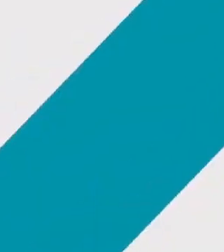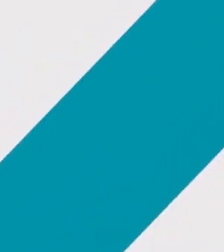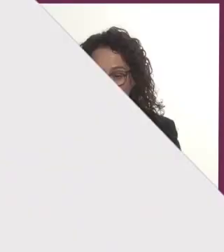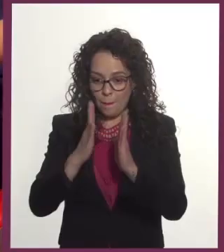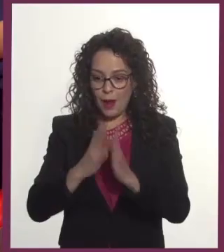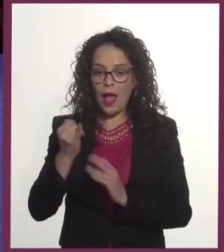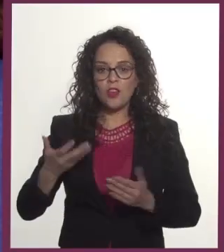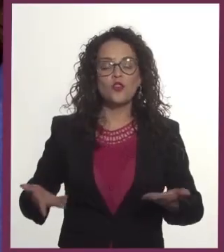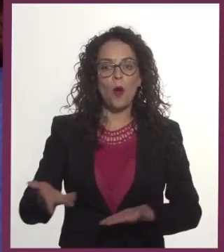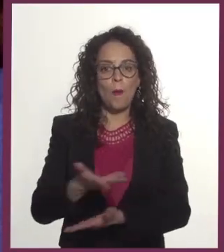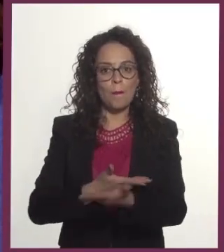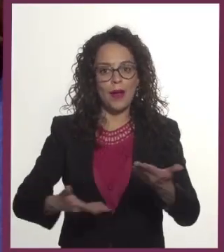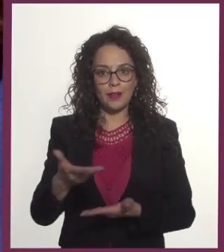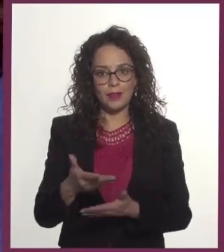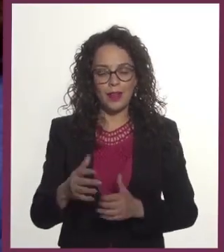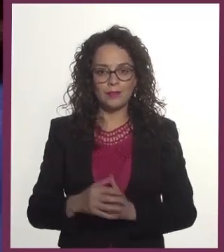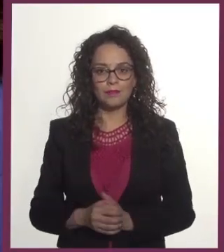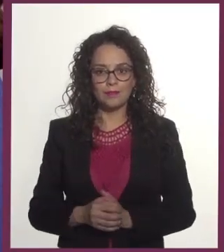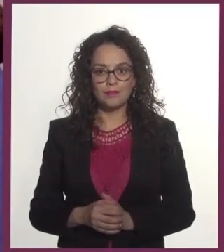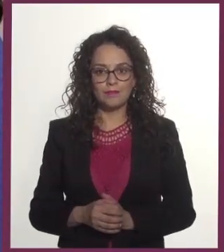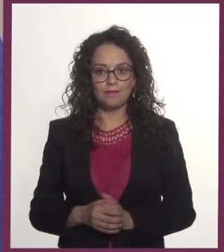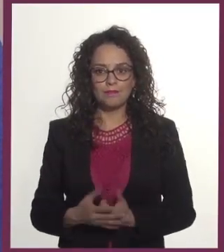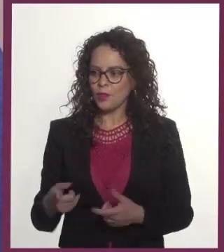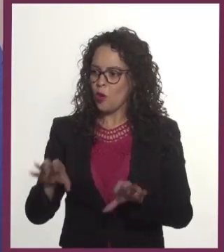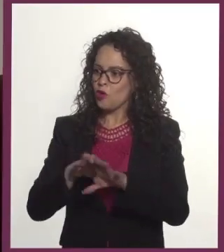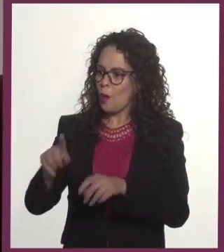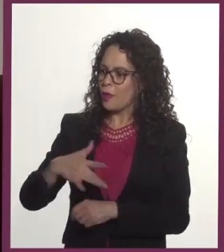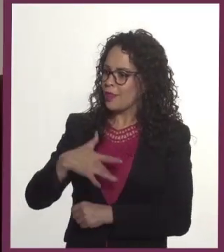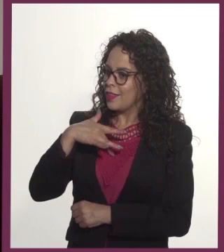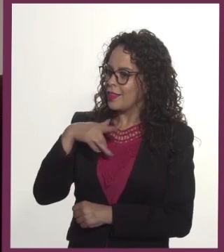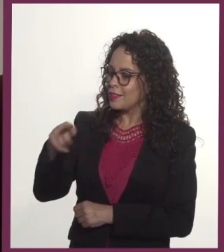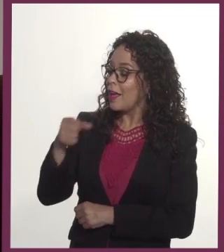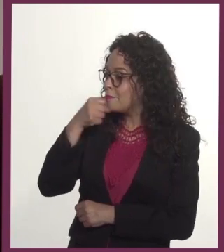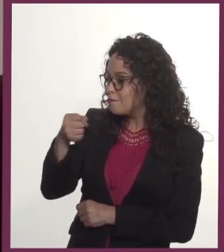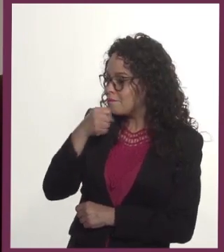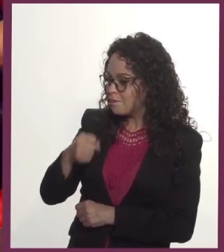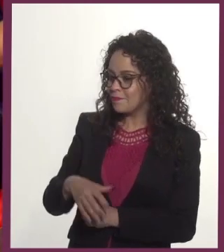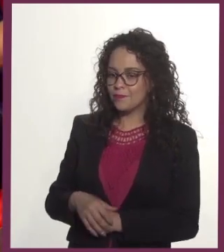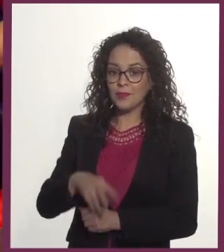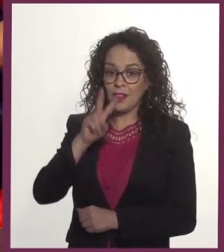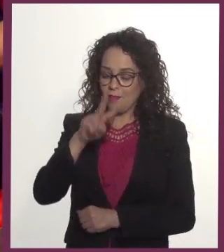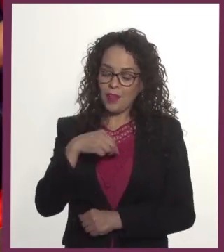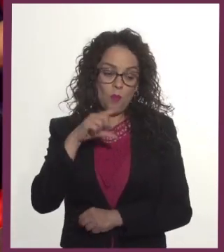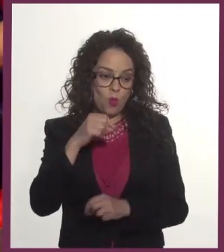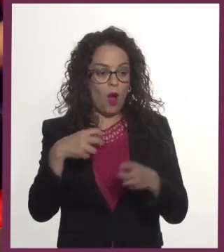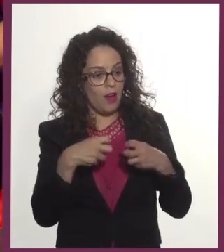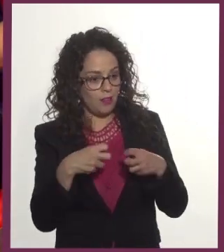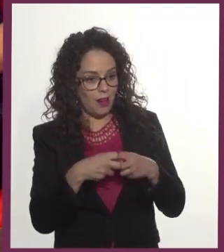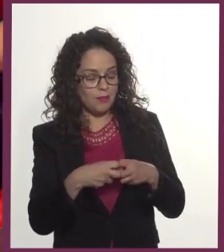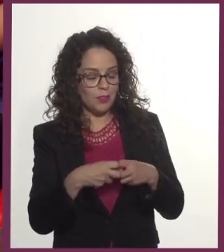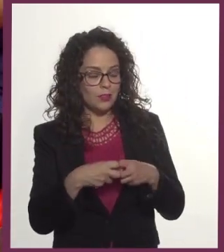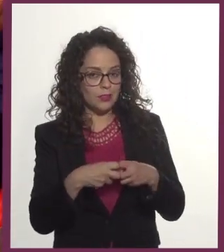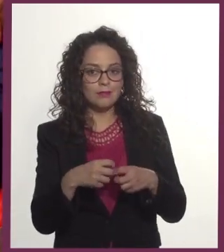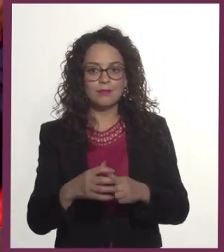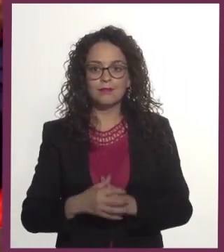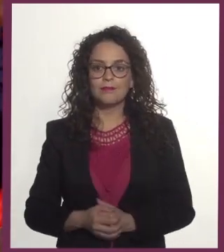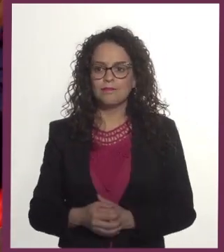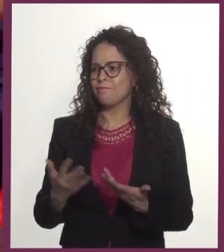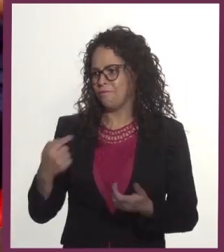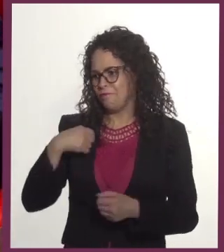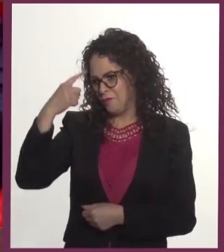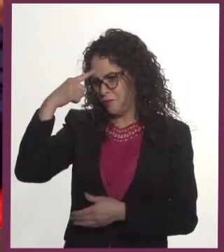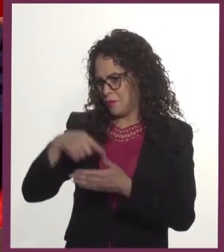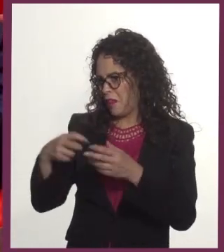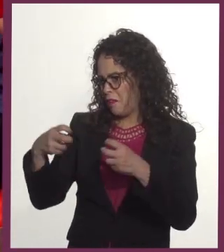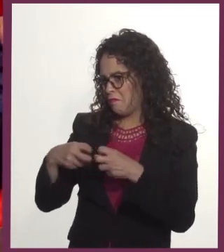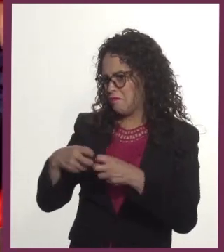compartan. ¿Y cómo te sentiste en tu papel de conductor? Un poco nervioso, la verdad. Sobre todo al principio. Creo que los nervios